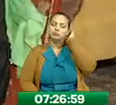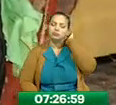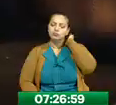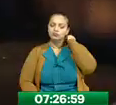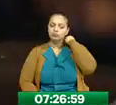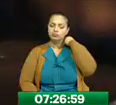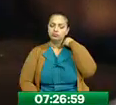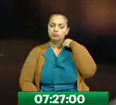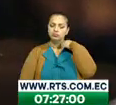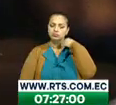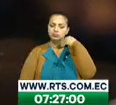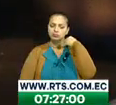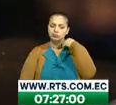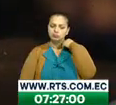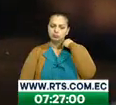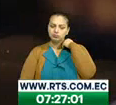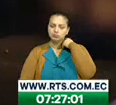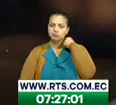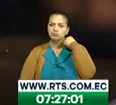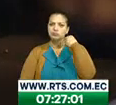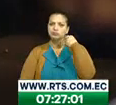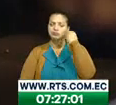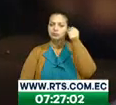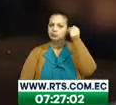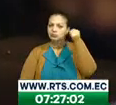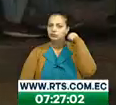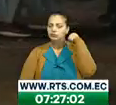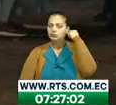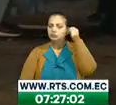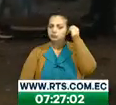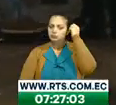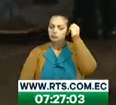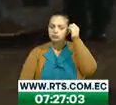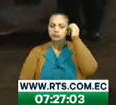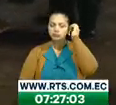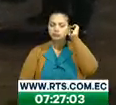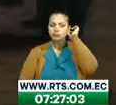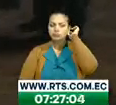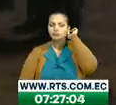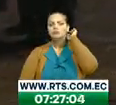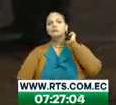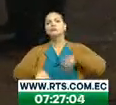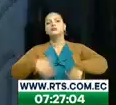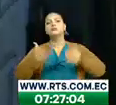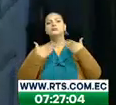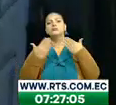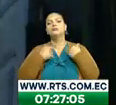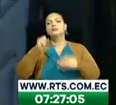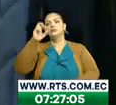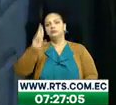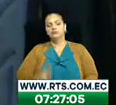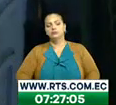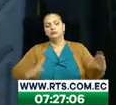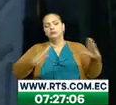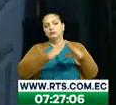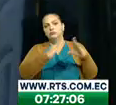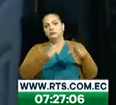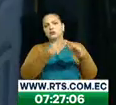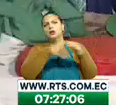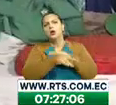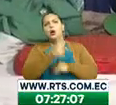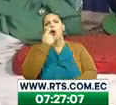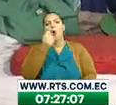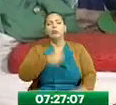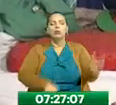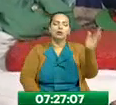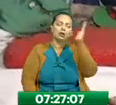habitación. Según testigos, 12 sujetos a bordo de un auto derribaron la puerta de ingreso y atentaron